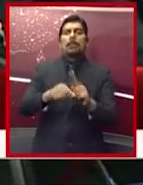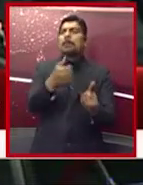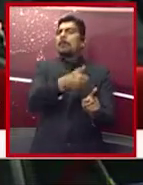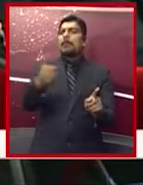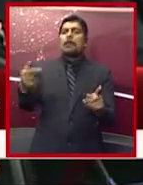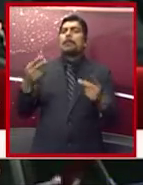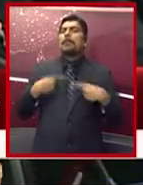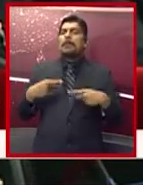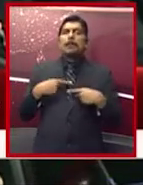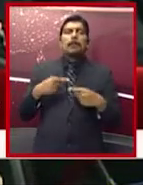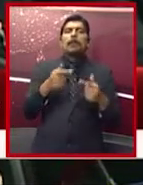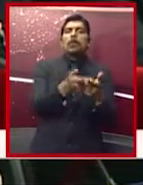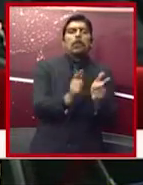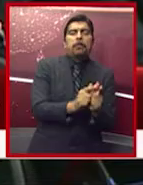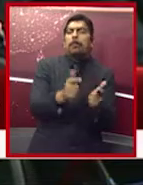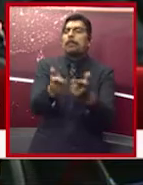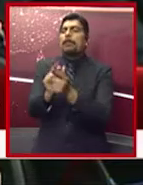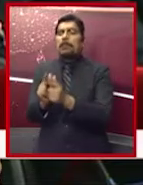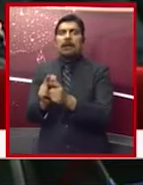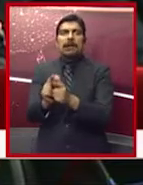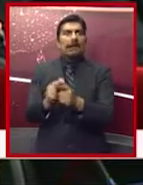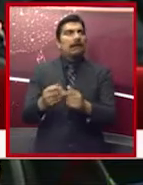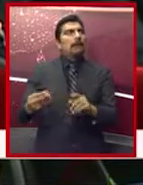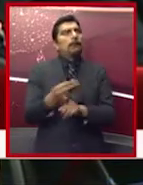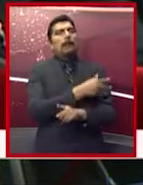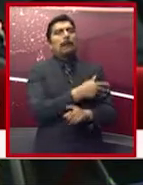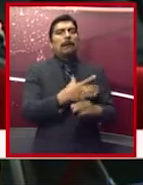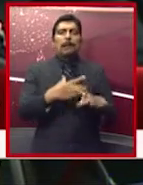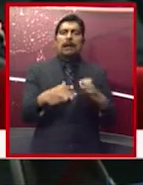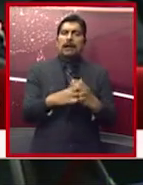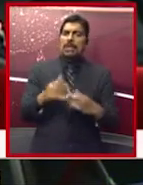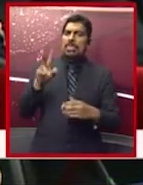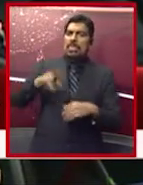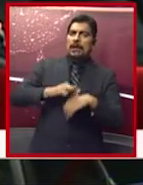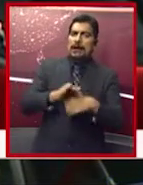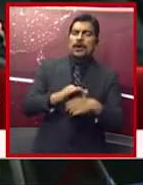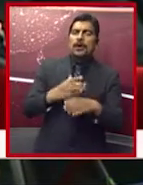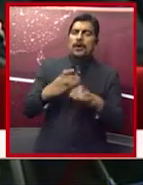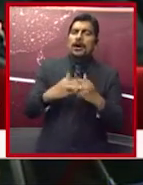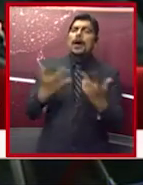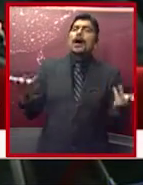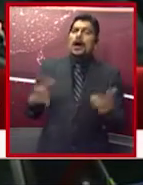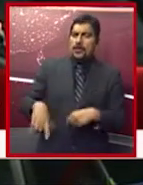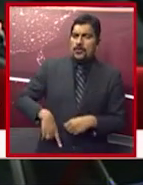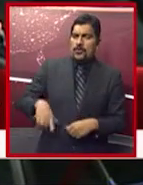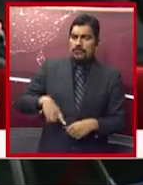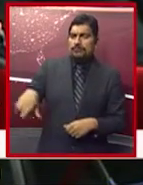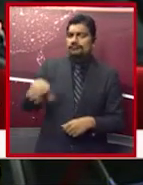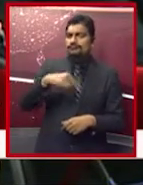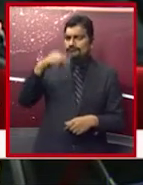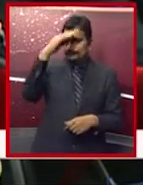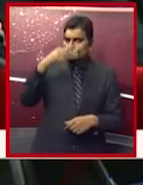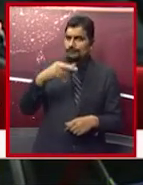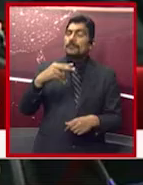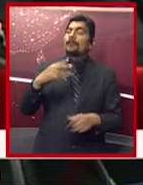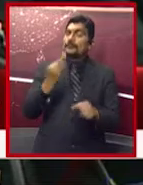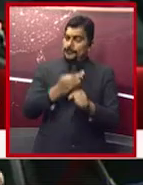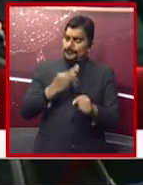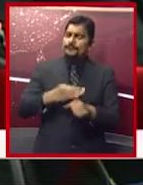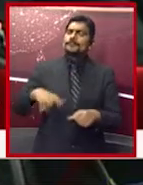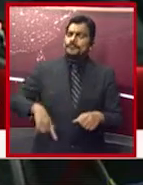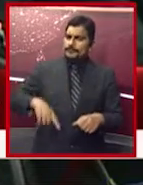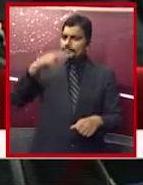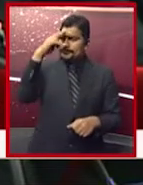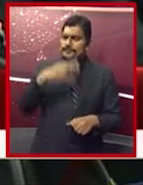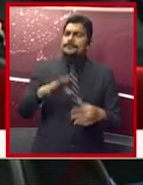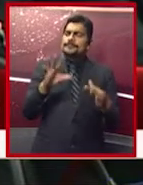personales o agendas de partido distorsionen la realidad de lo que está haciendo el gobierno. Hoy el gobierno, lo digo